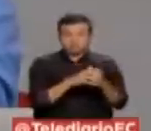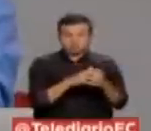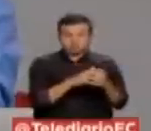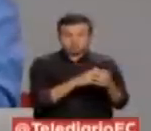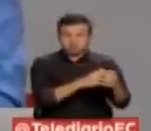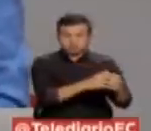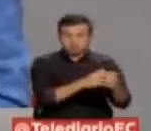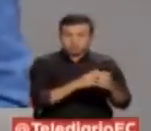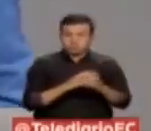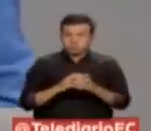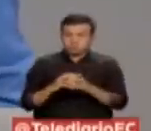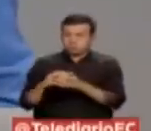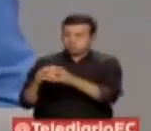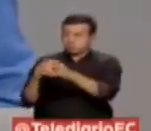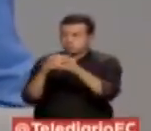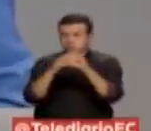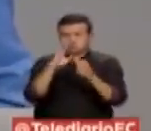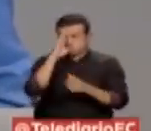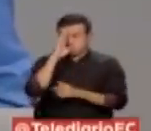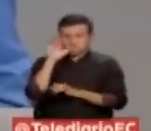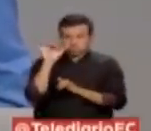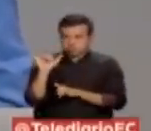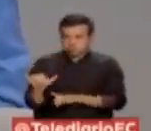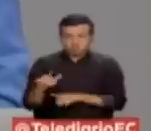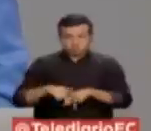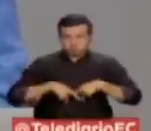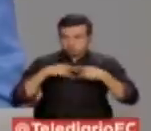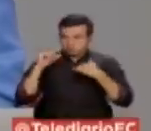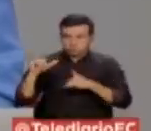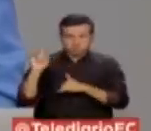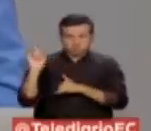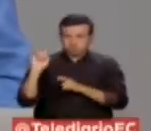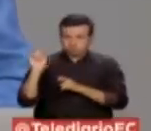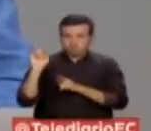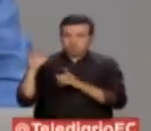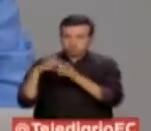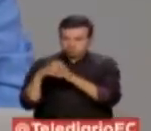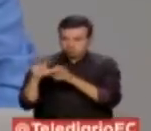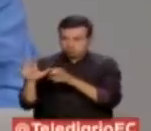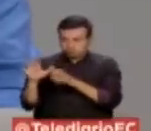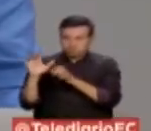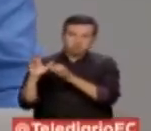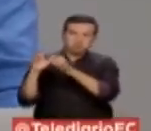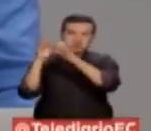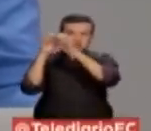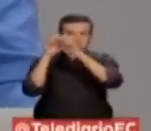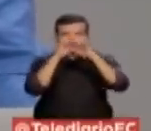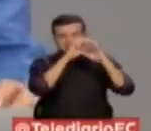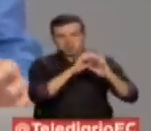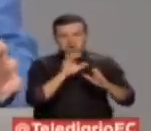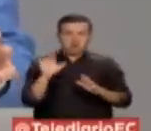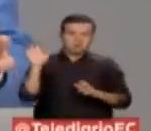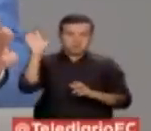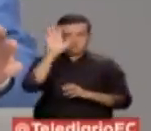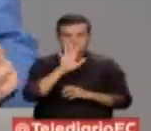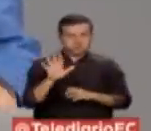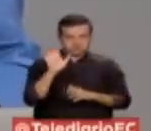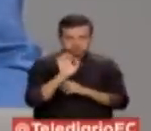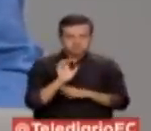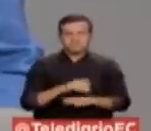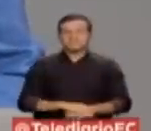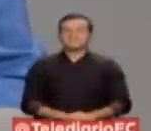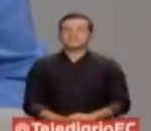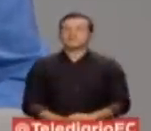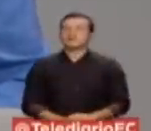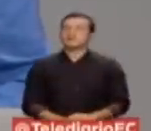No necesariamente Son policías que van a residir de manera permanente en un solo lugar exente exactamente todavía el Ecuador